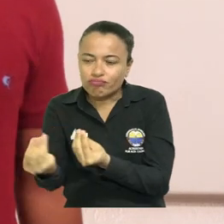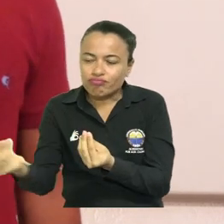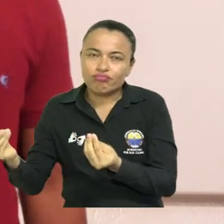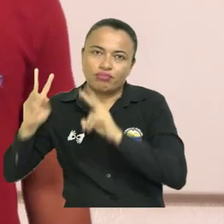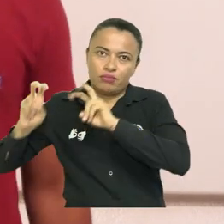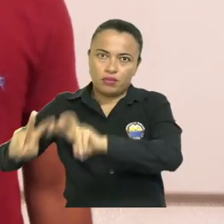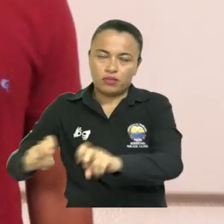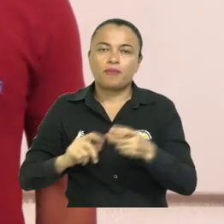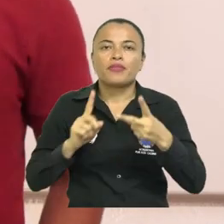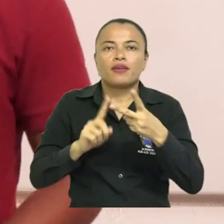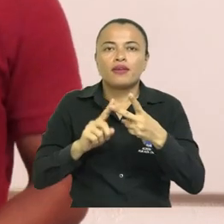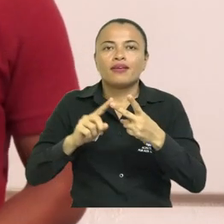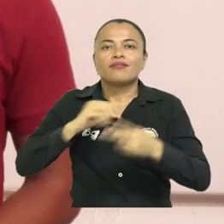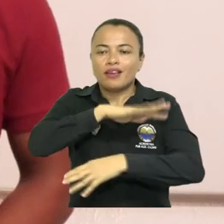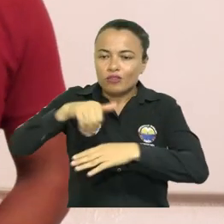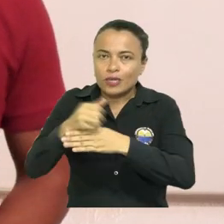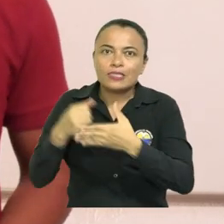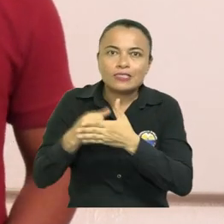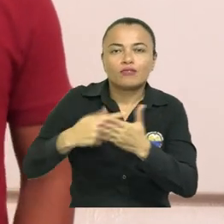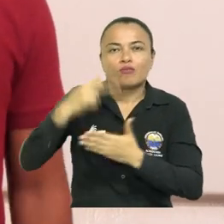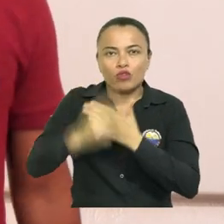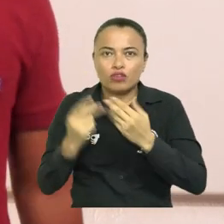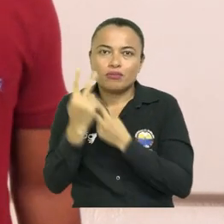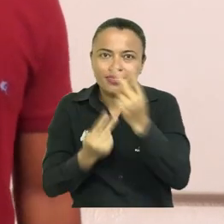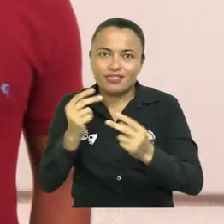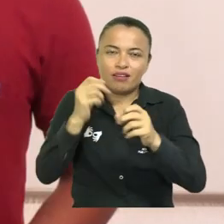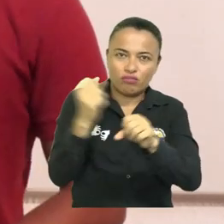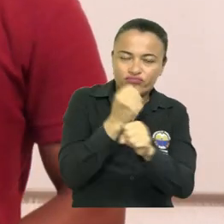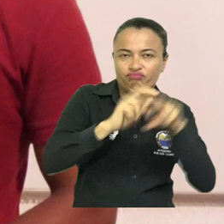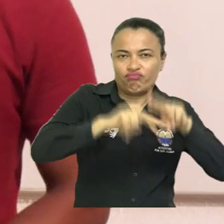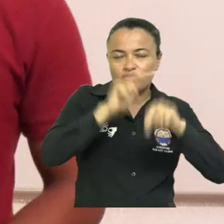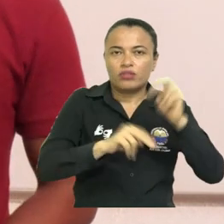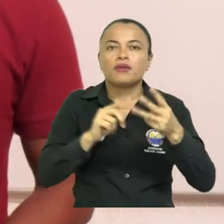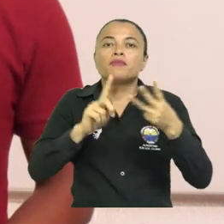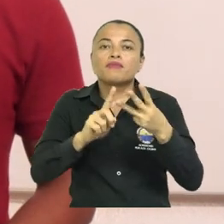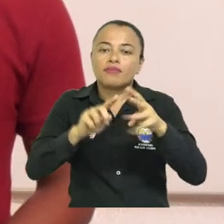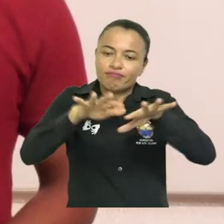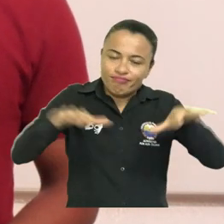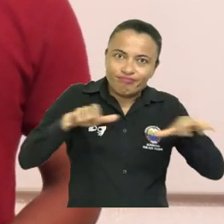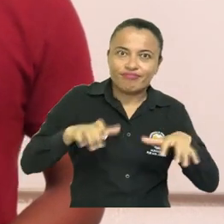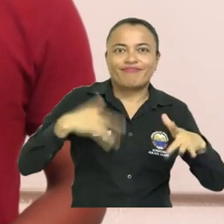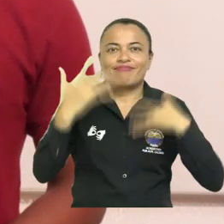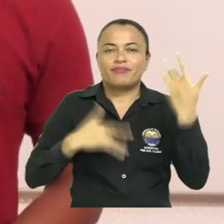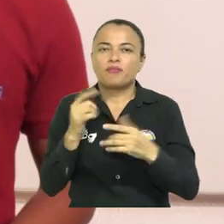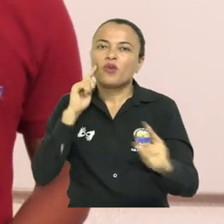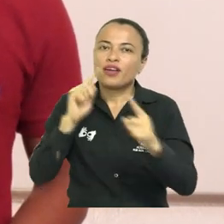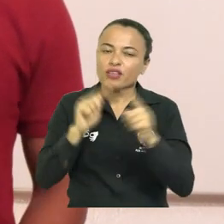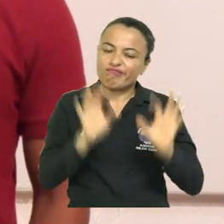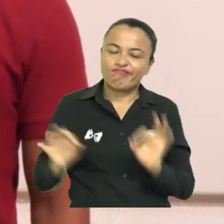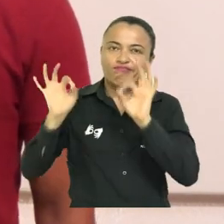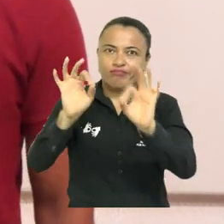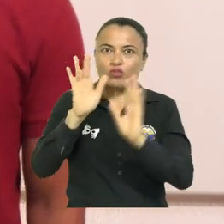Gestionar proyectos de visitas en obras. Generar espacios de esparcimiento. Gestión de licencias de softwares. Todo esto con el fin de lograr la acreditación de nuestro programa.